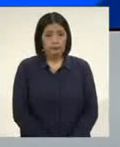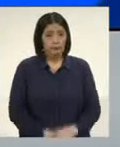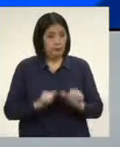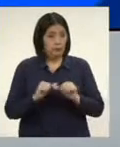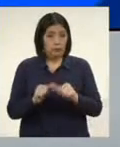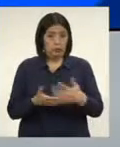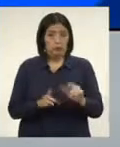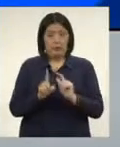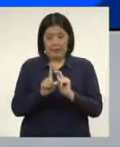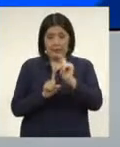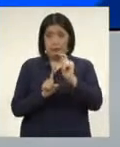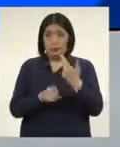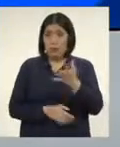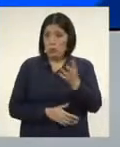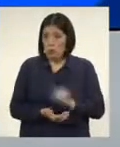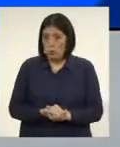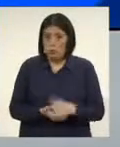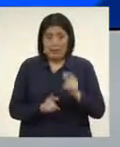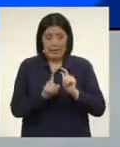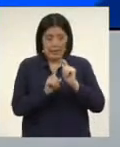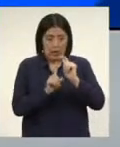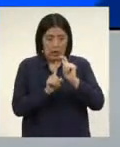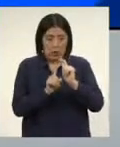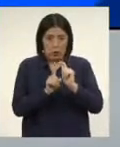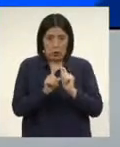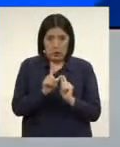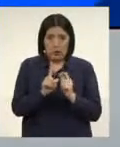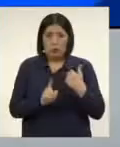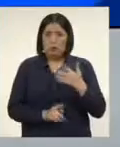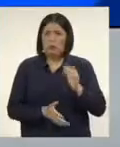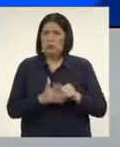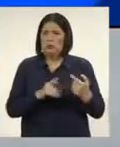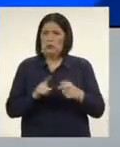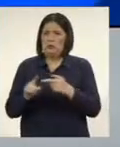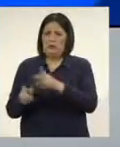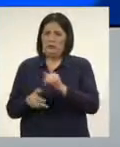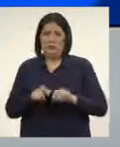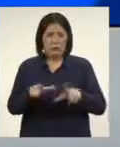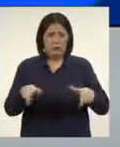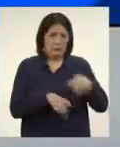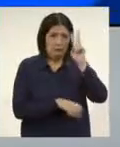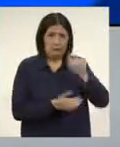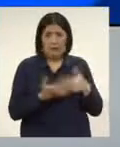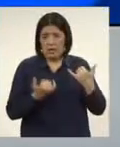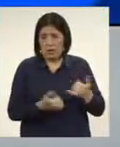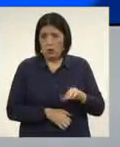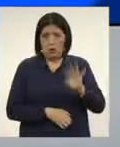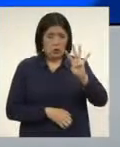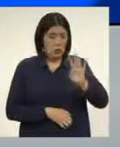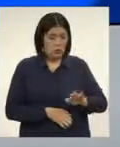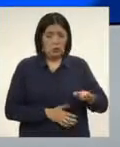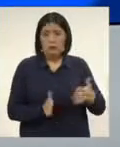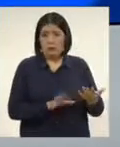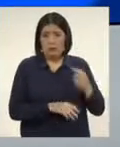seguimos hablando de la temperatura, van a bajar y estas están ya afectando diferentes zonas del país. Hasta el momento se han registrado 4 menores